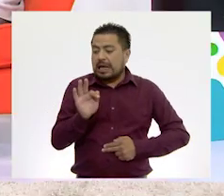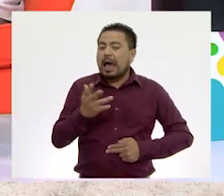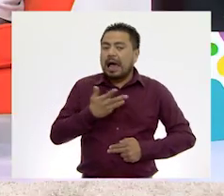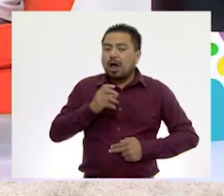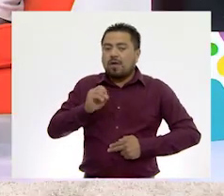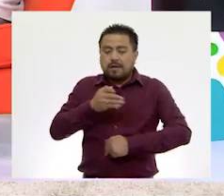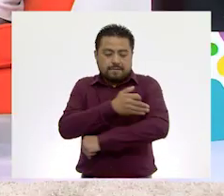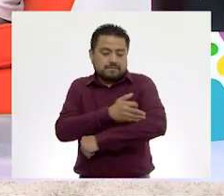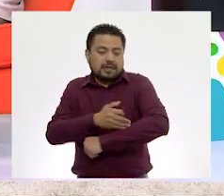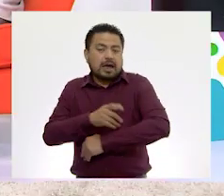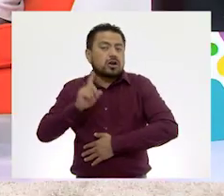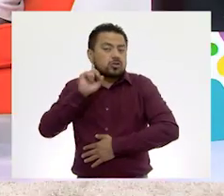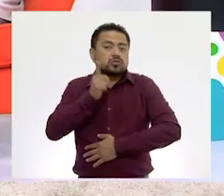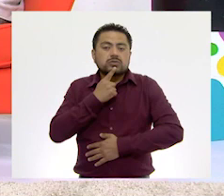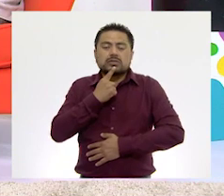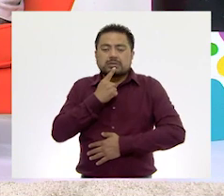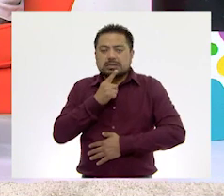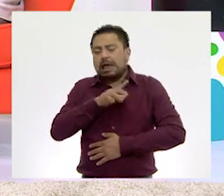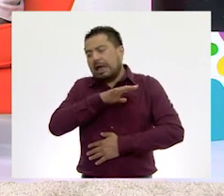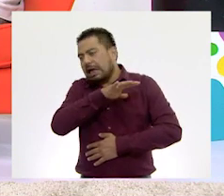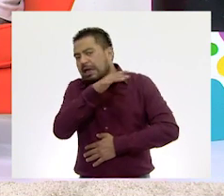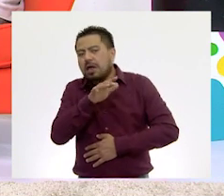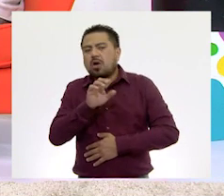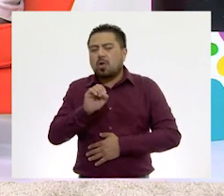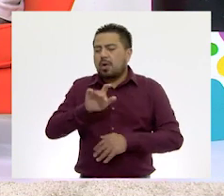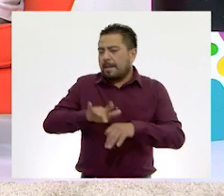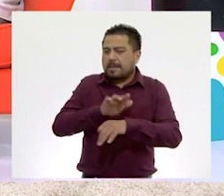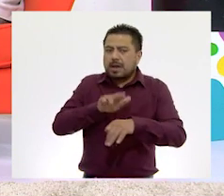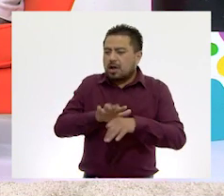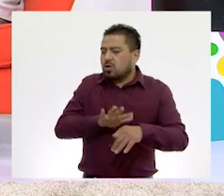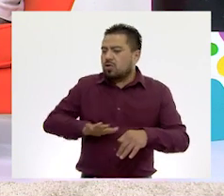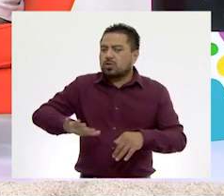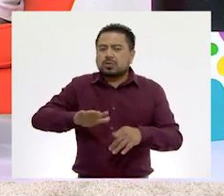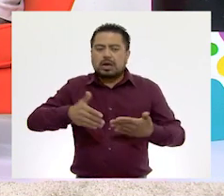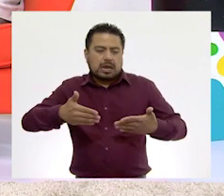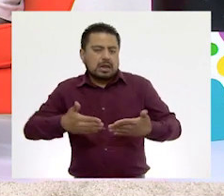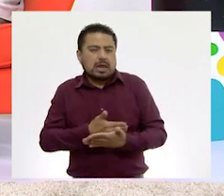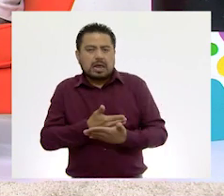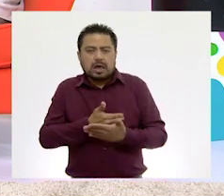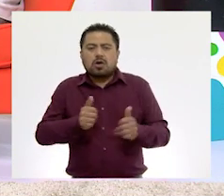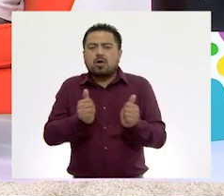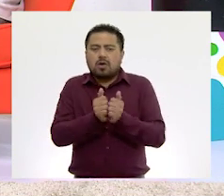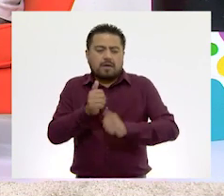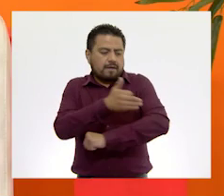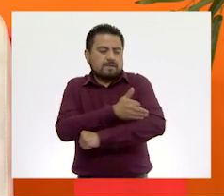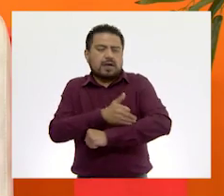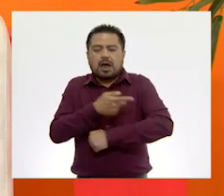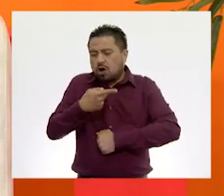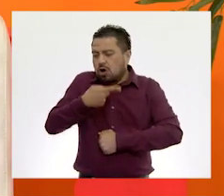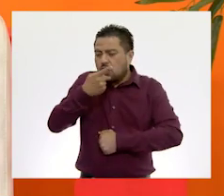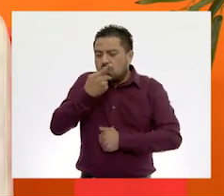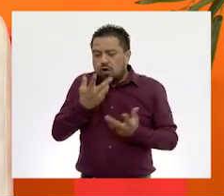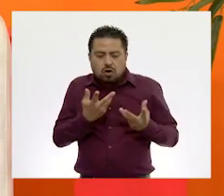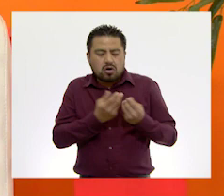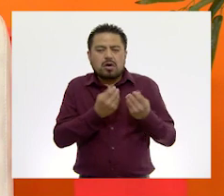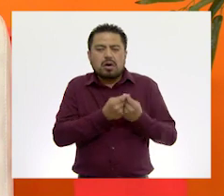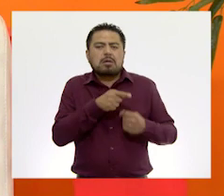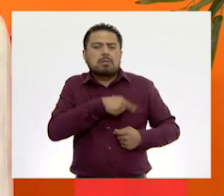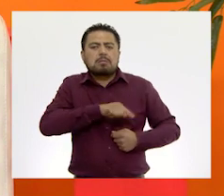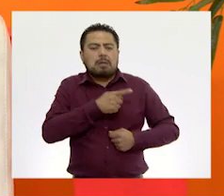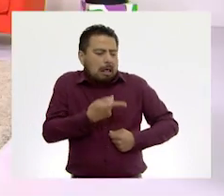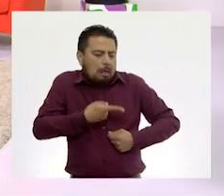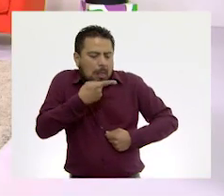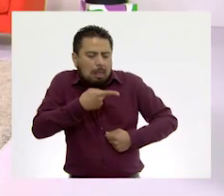familiares sordos. Generalmente o la mayoría de los niños sordos nacen en el seno de familias oyentes en donde se habla de manera